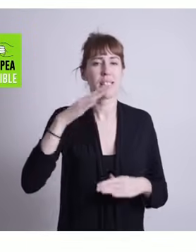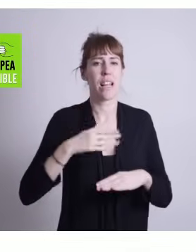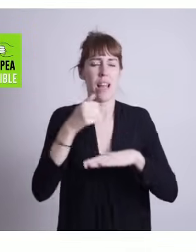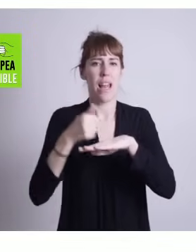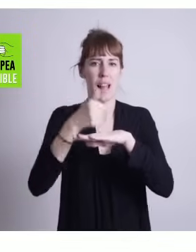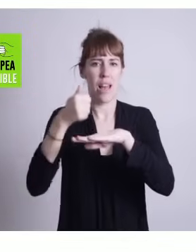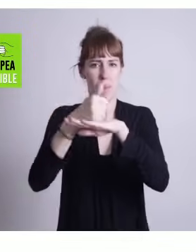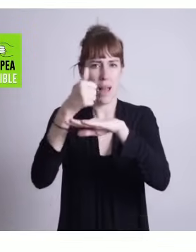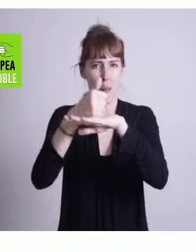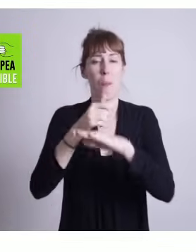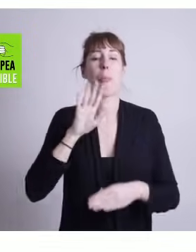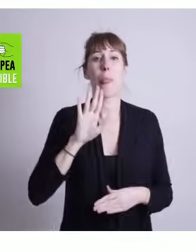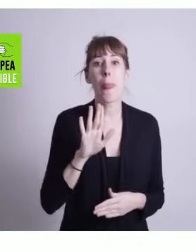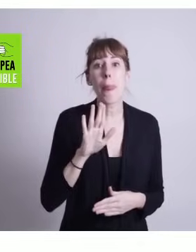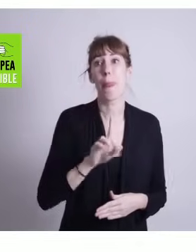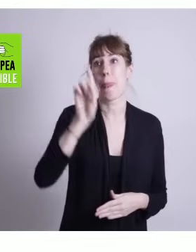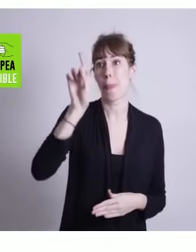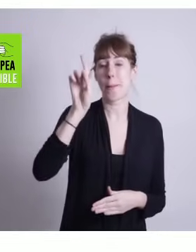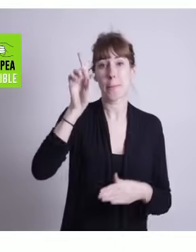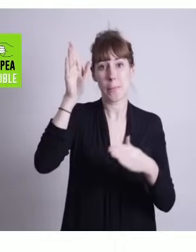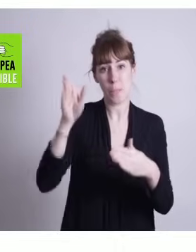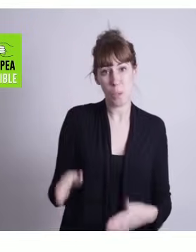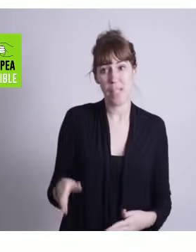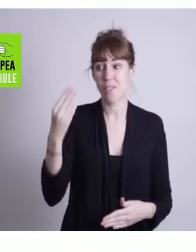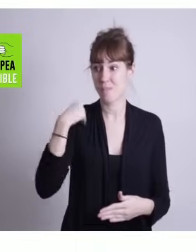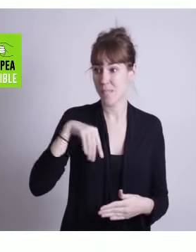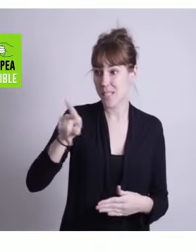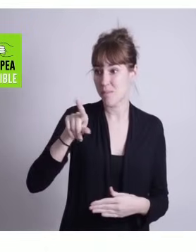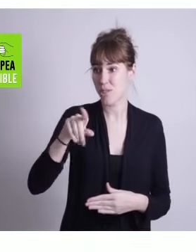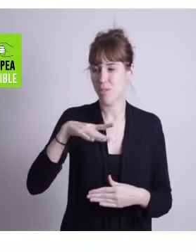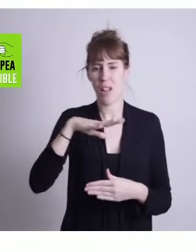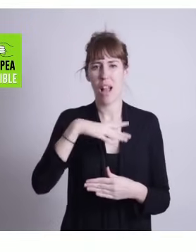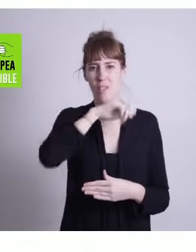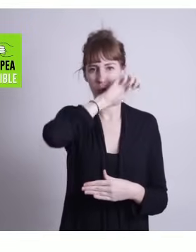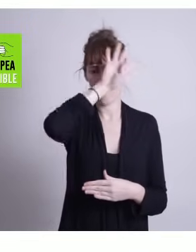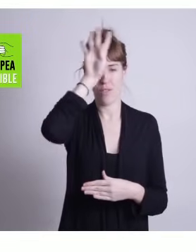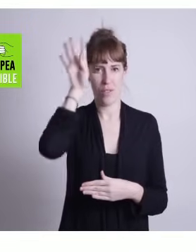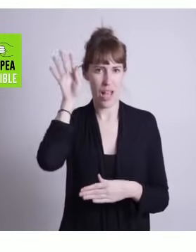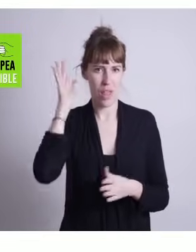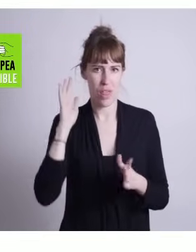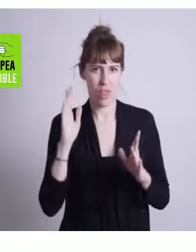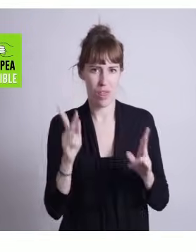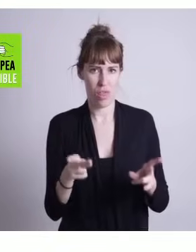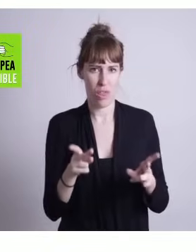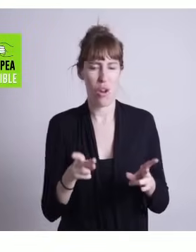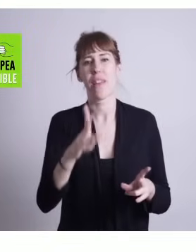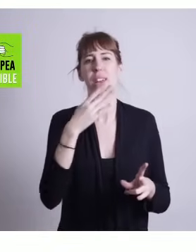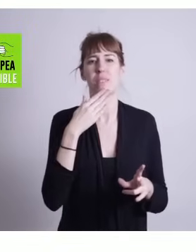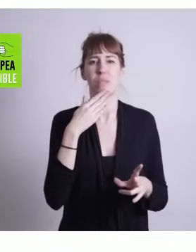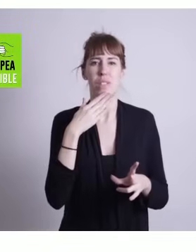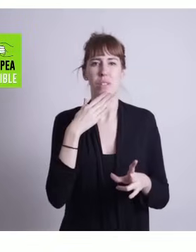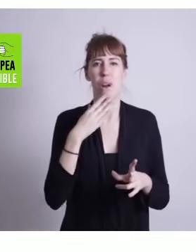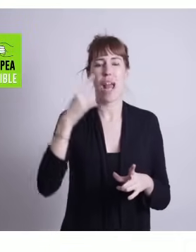representamos como ser divino, que estaría representado por esta esfera dorada, que no es más que la proyección de nuestra conciencia superior, conciencia divina.